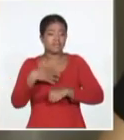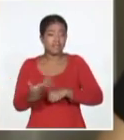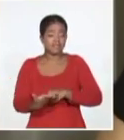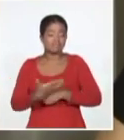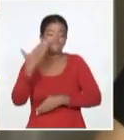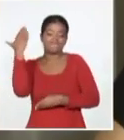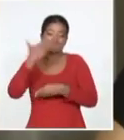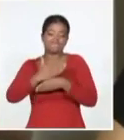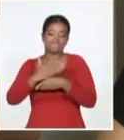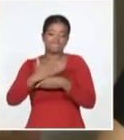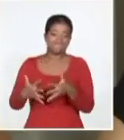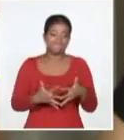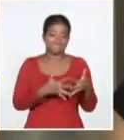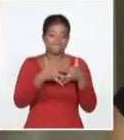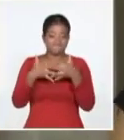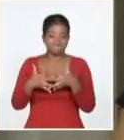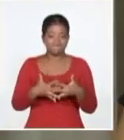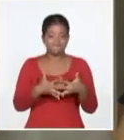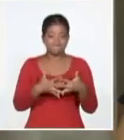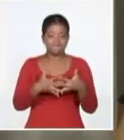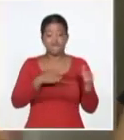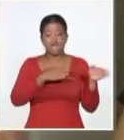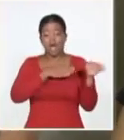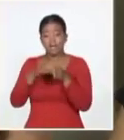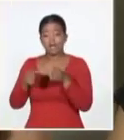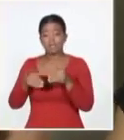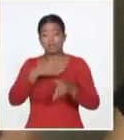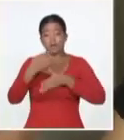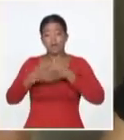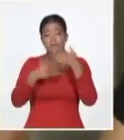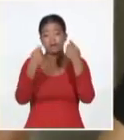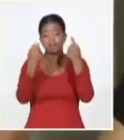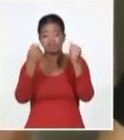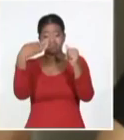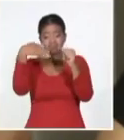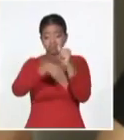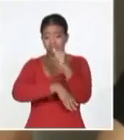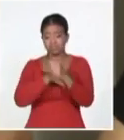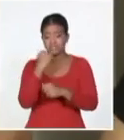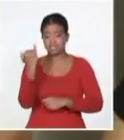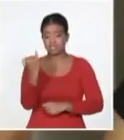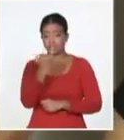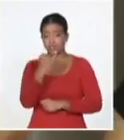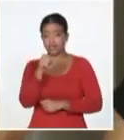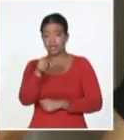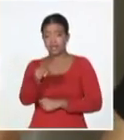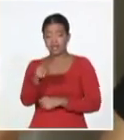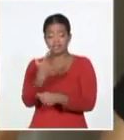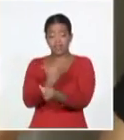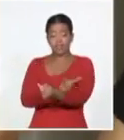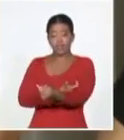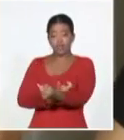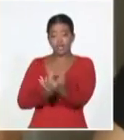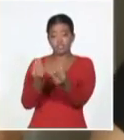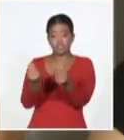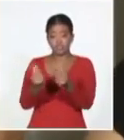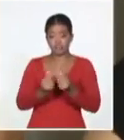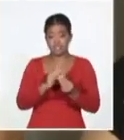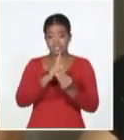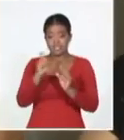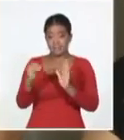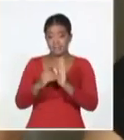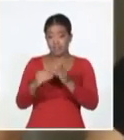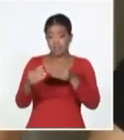contra Cuba y la crisis económica internacional, consideramos que este nuevo gesto de solidaridad y